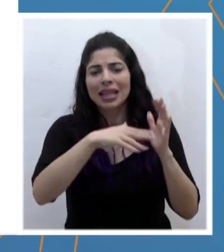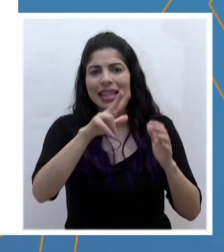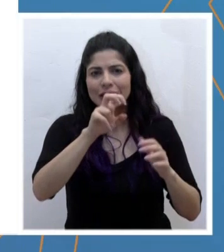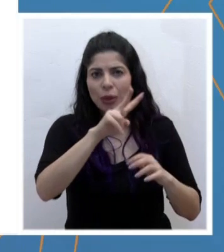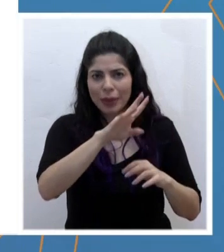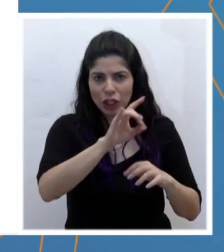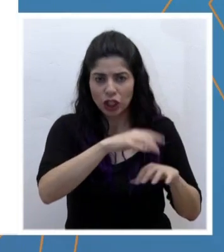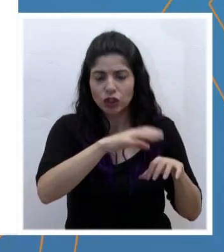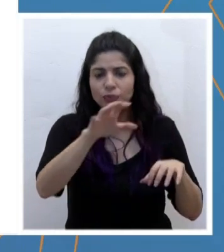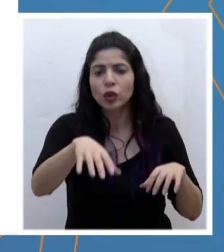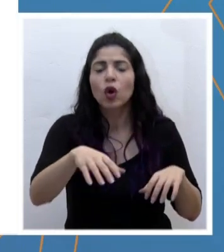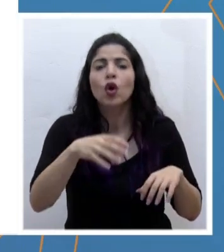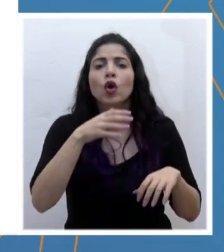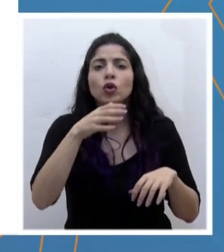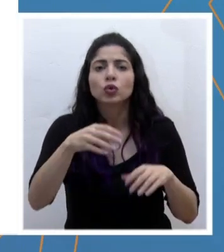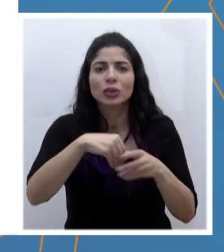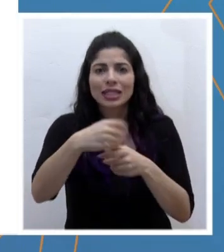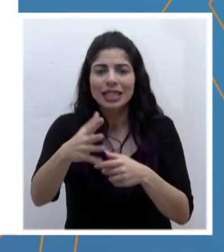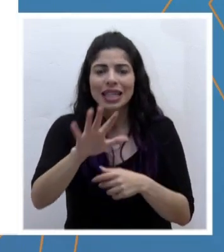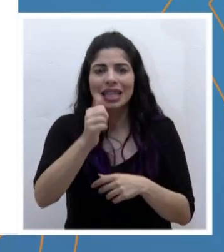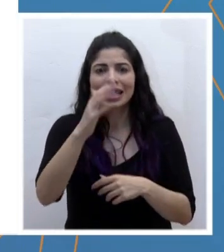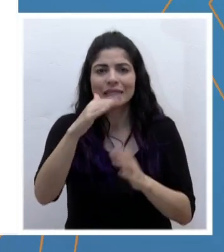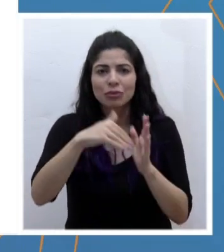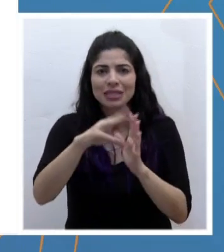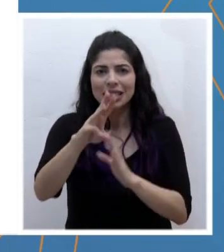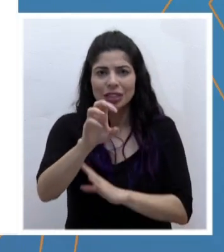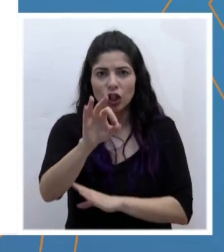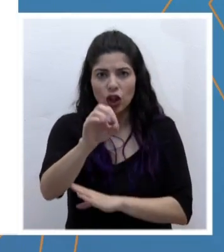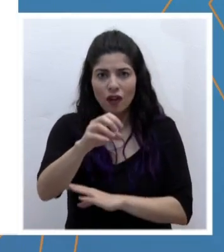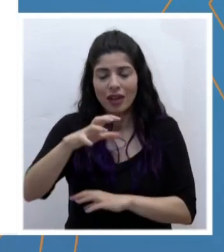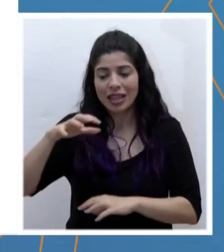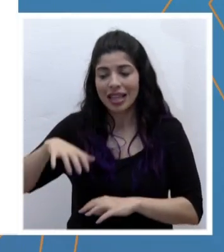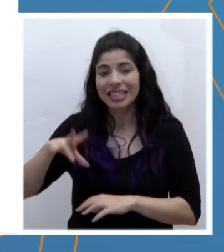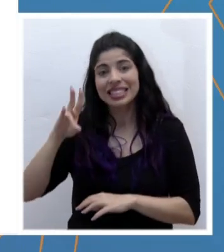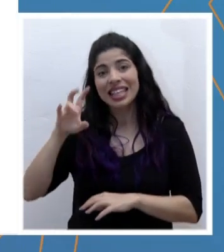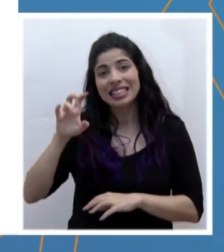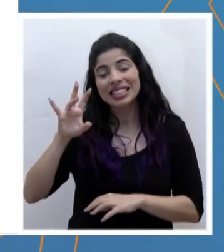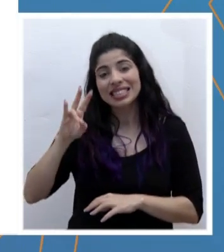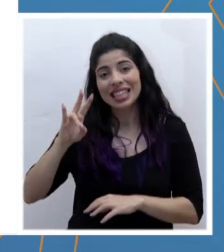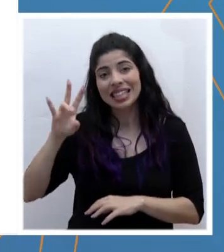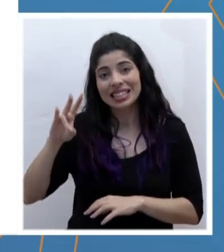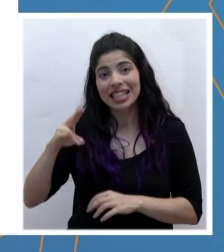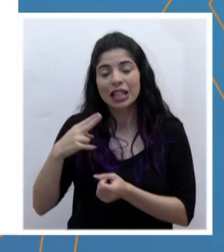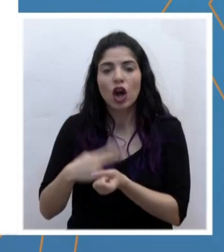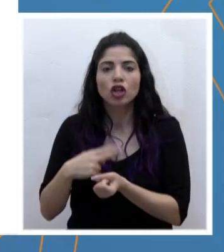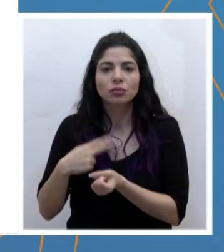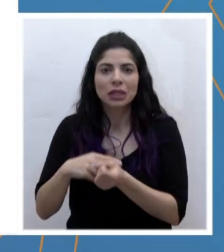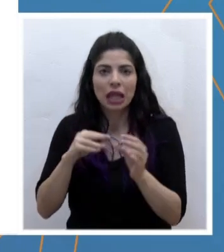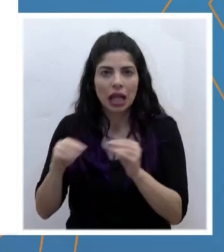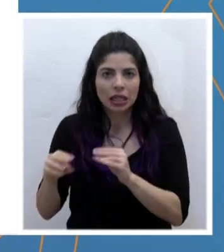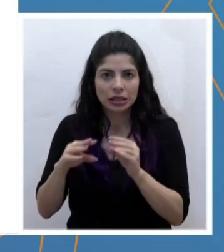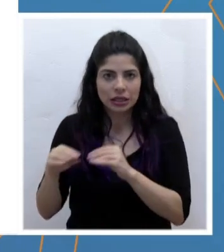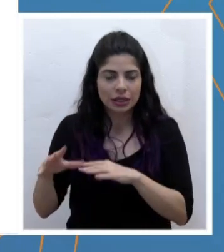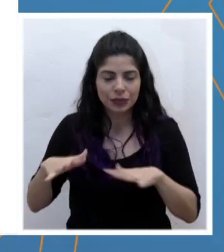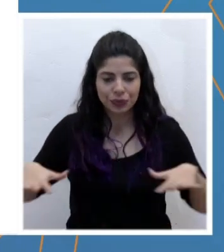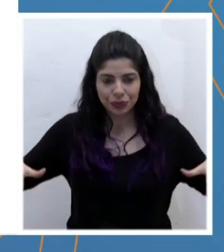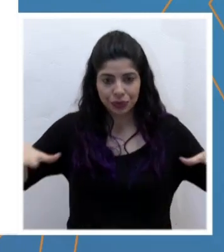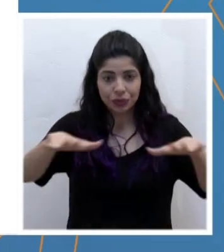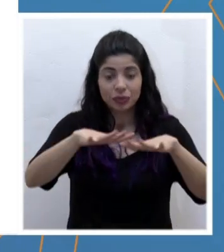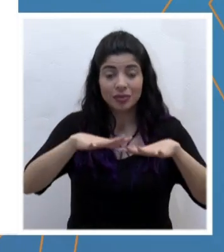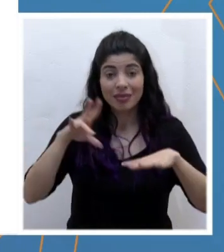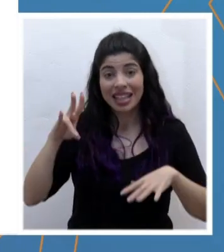28.328, consulta externa, 15.690 y 767 en hospitalización.